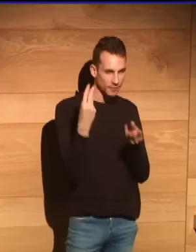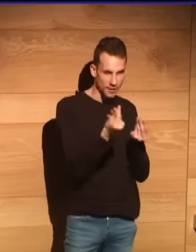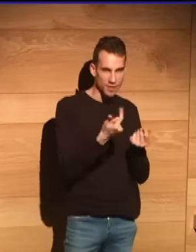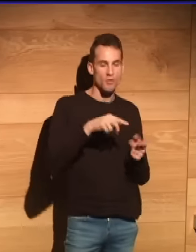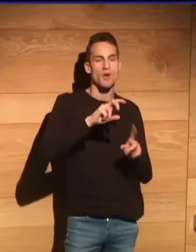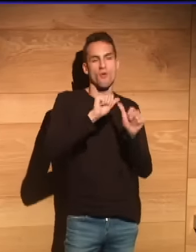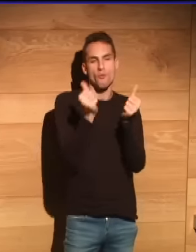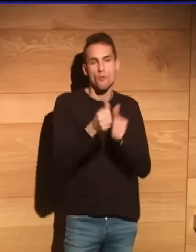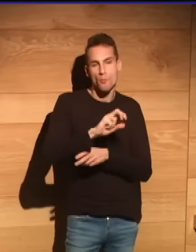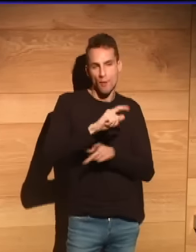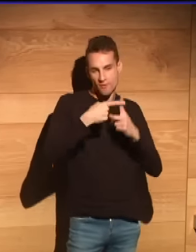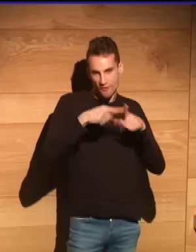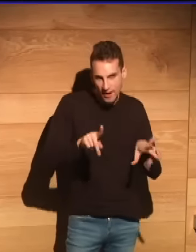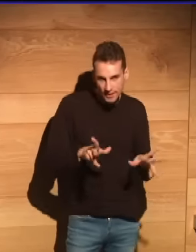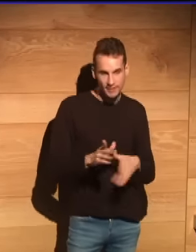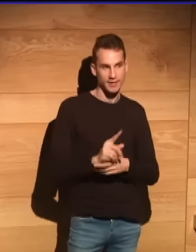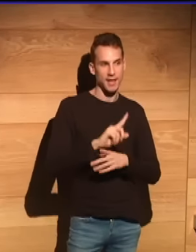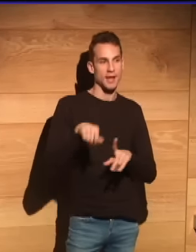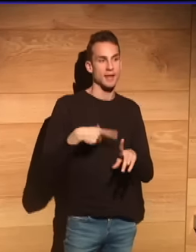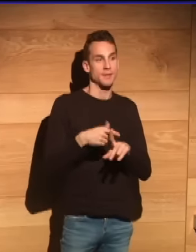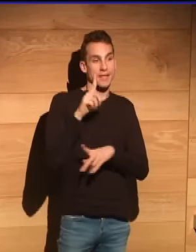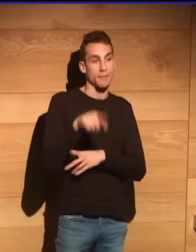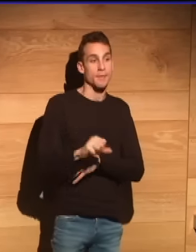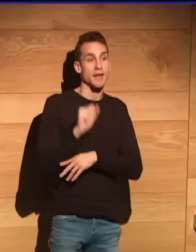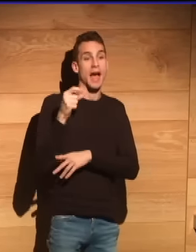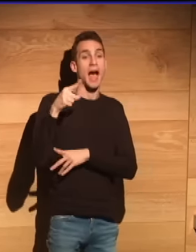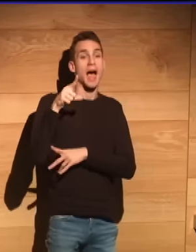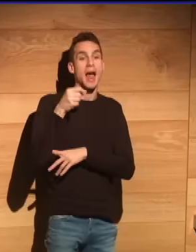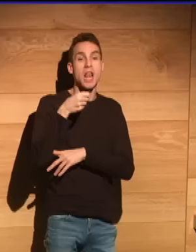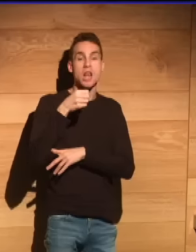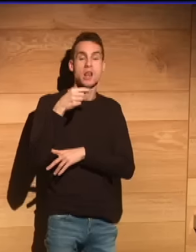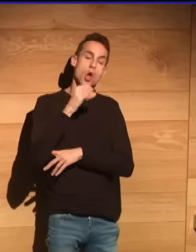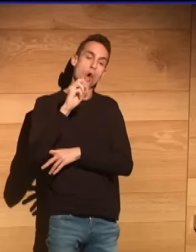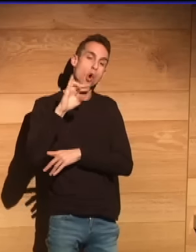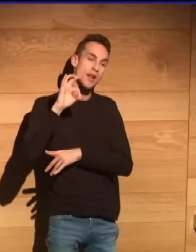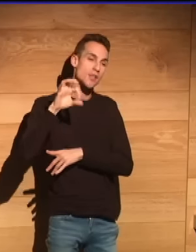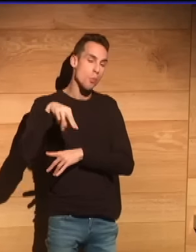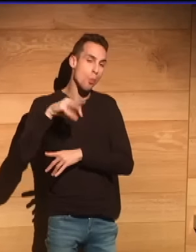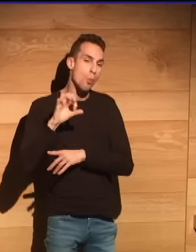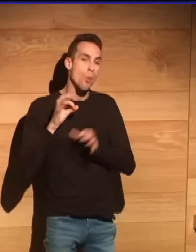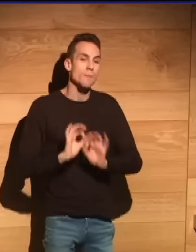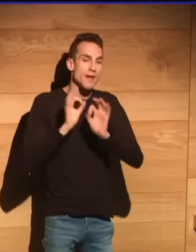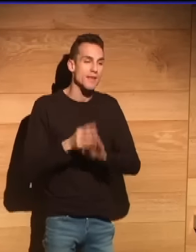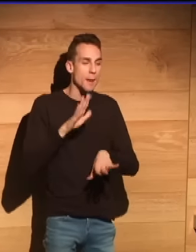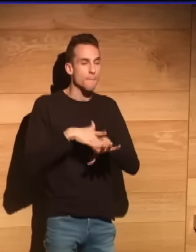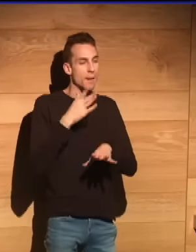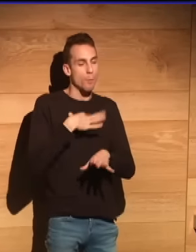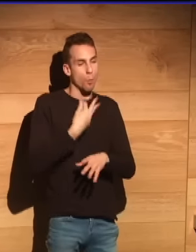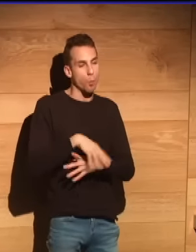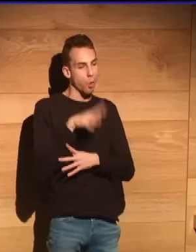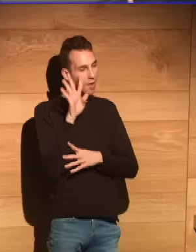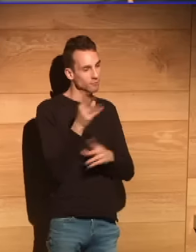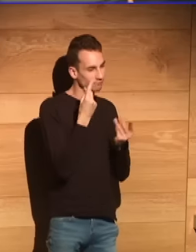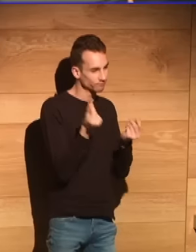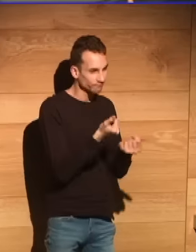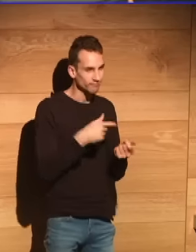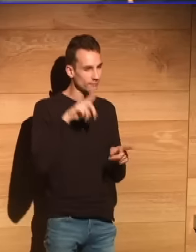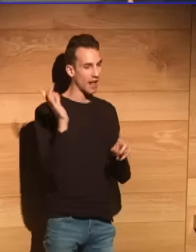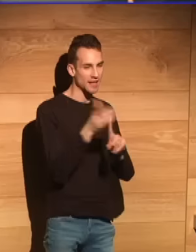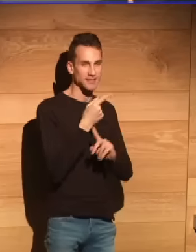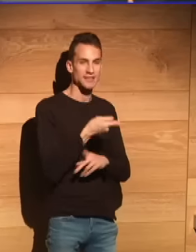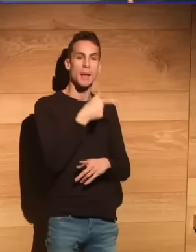algoritmo que detectaba la probabilidad de ser asesino en serie, ¿no? Entonces te salía que si tú eras latino o eras